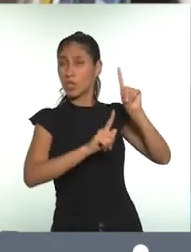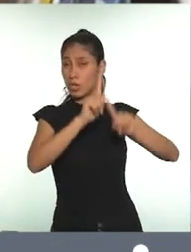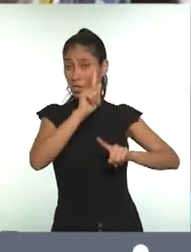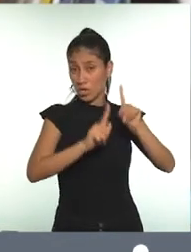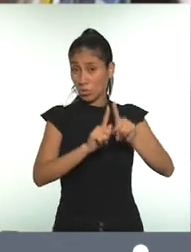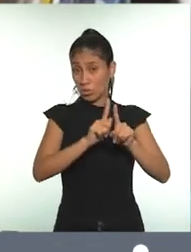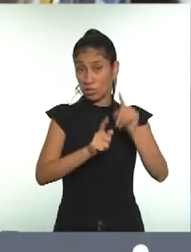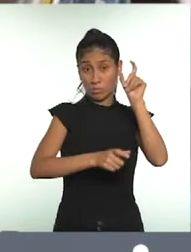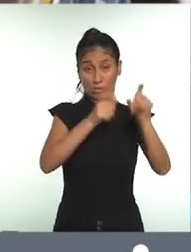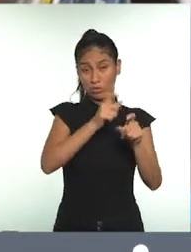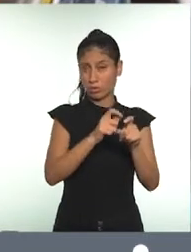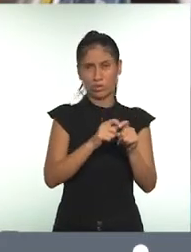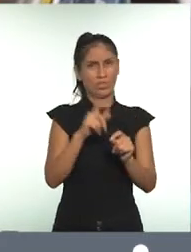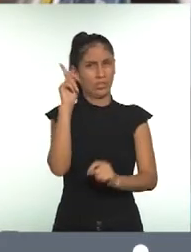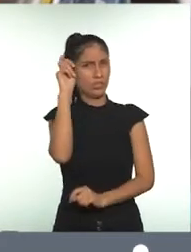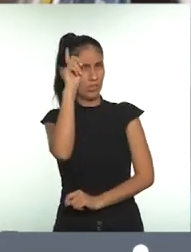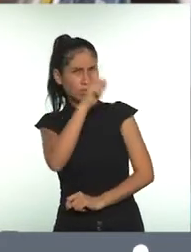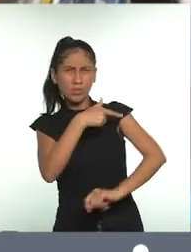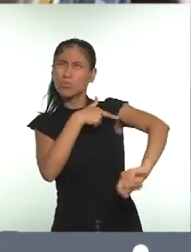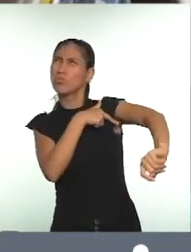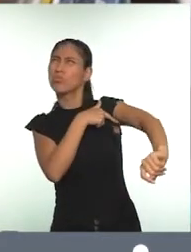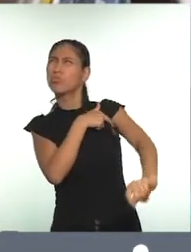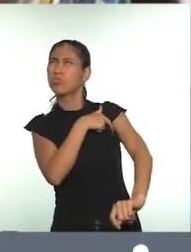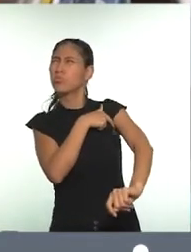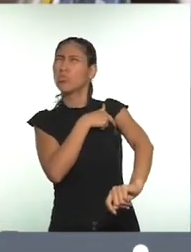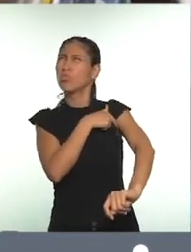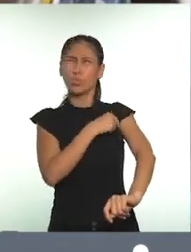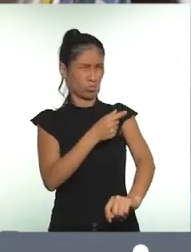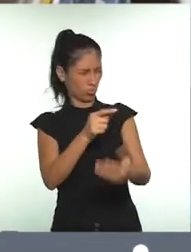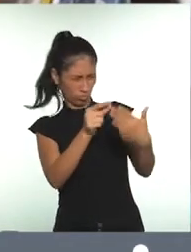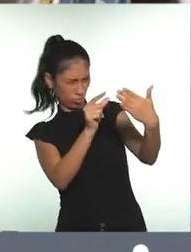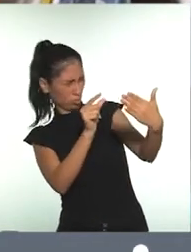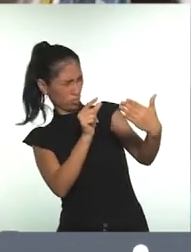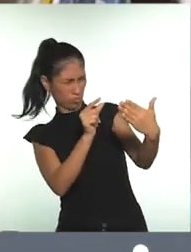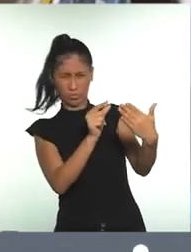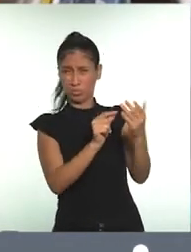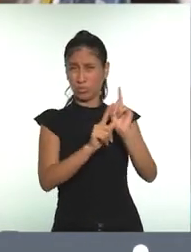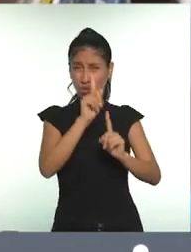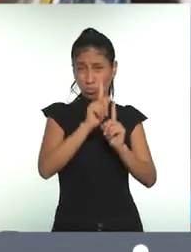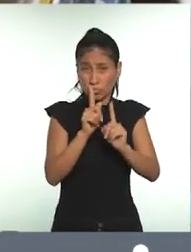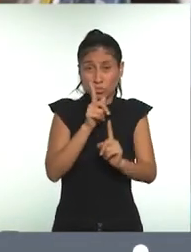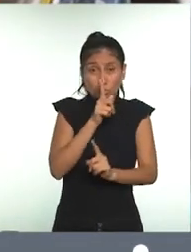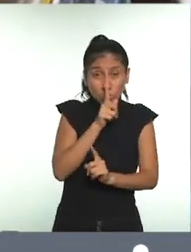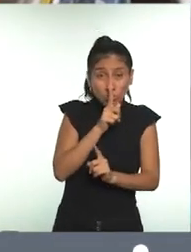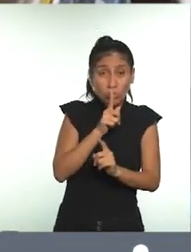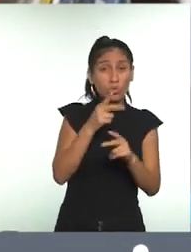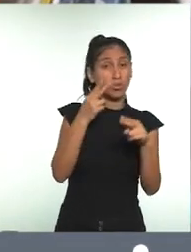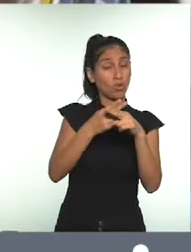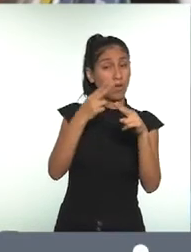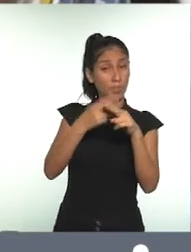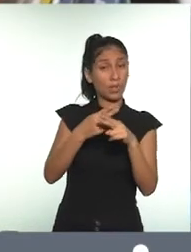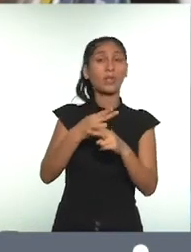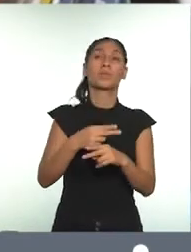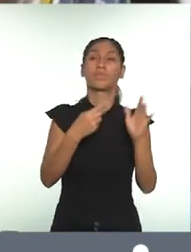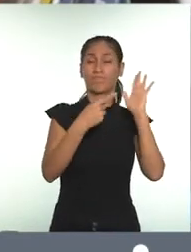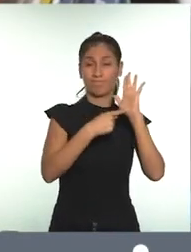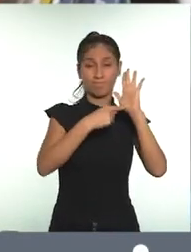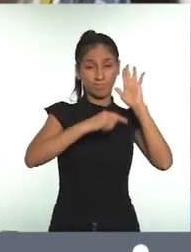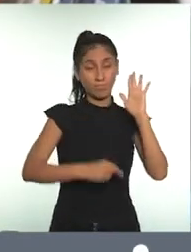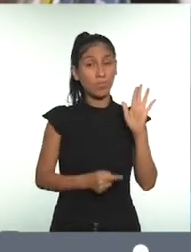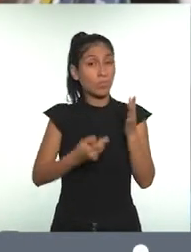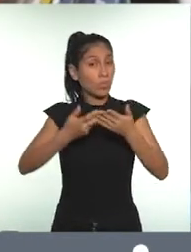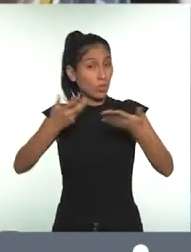algunas ocasiones en las cuales no es percibida por el afectado, llevando a una hipoxemia silenciosa, también conocida como hipoxemia